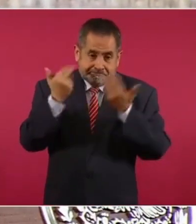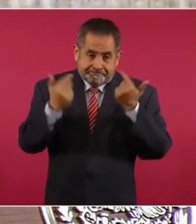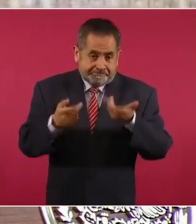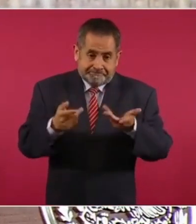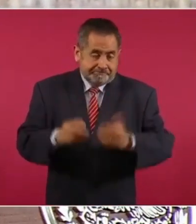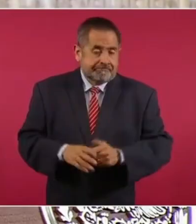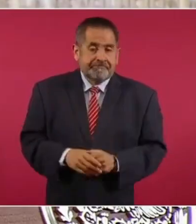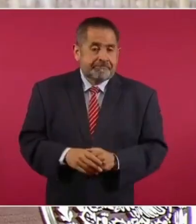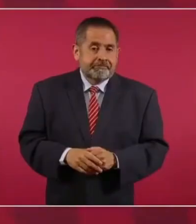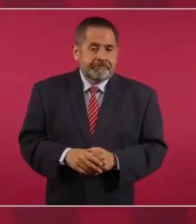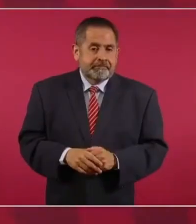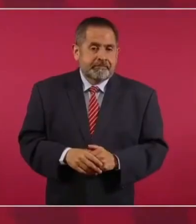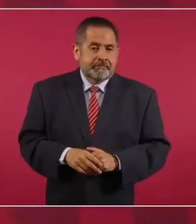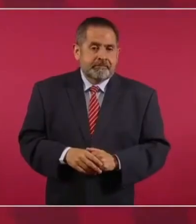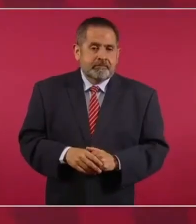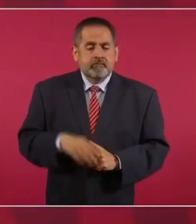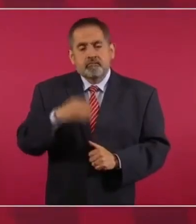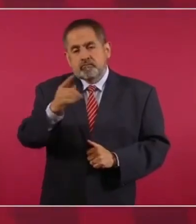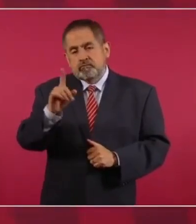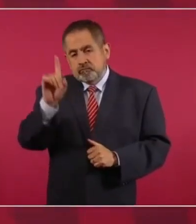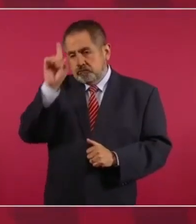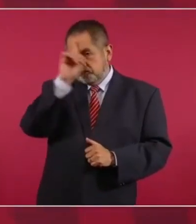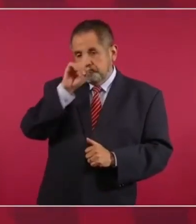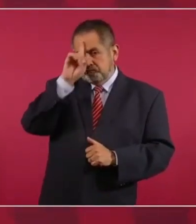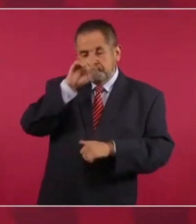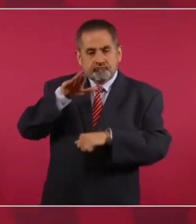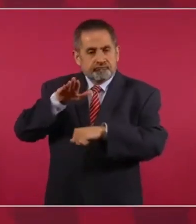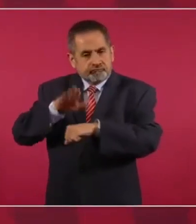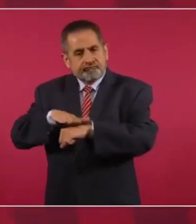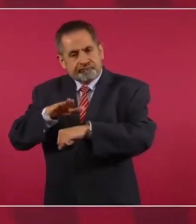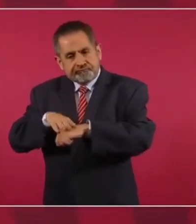Lo que se recomienda,